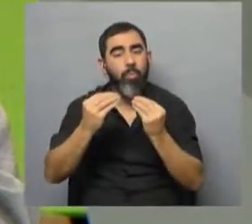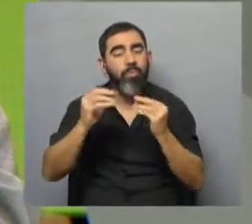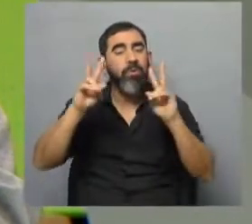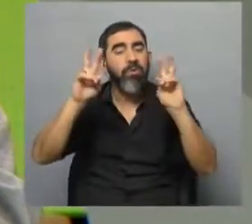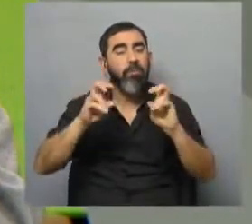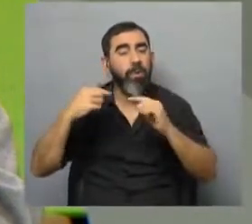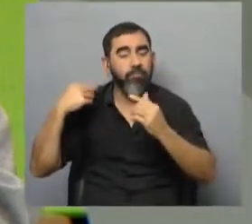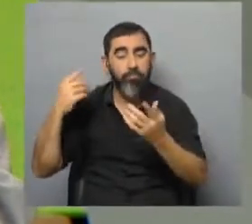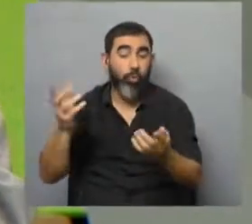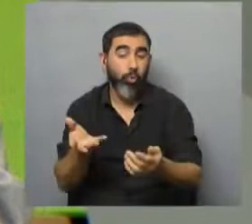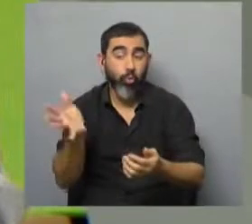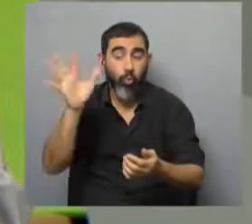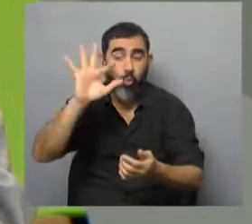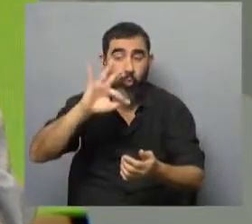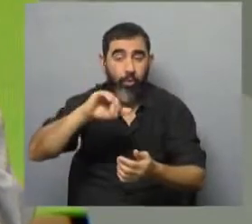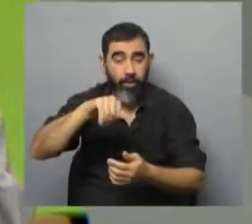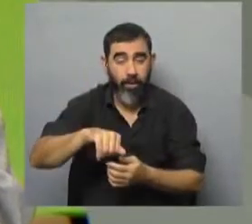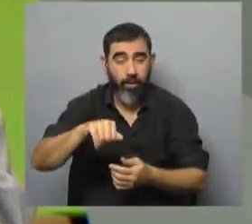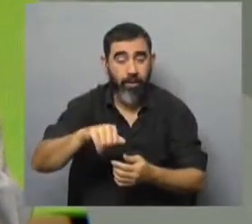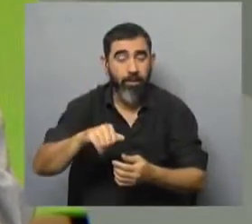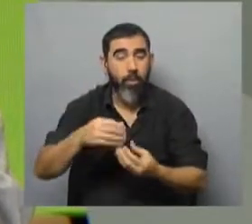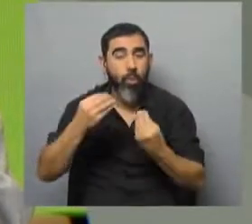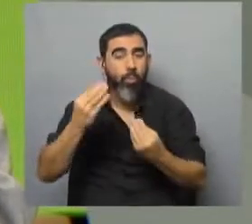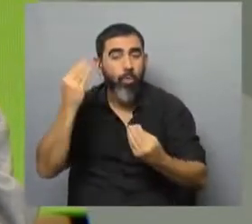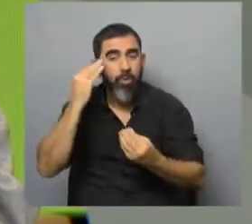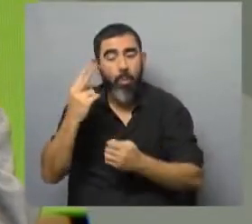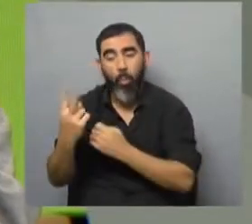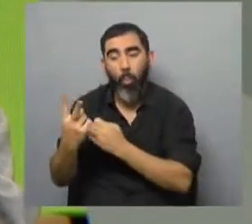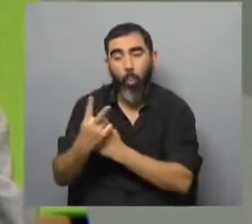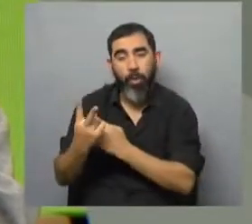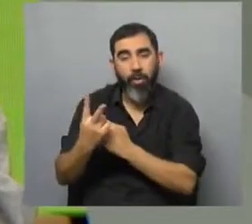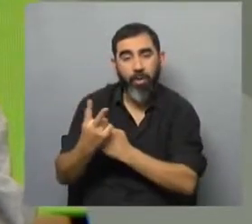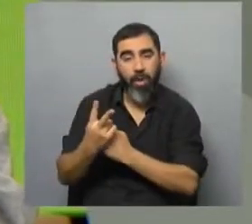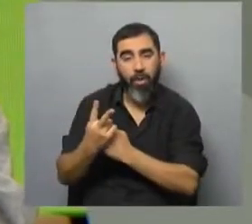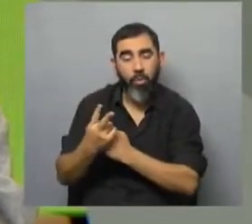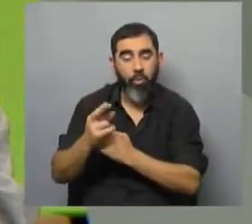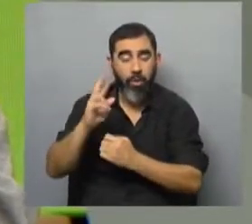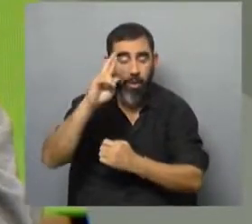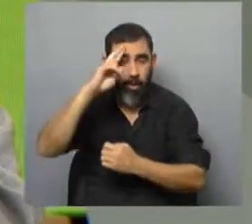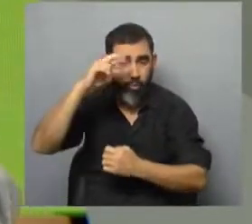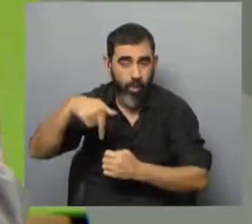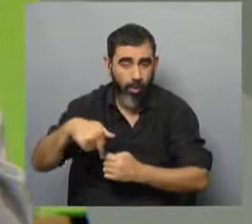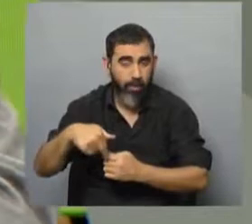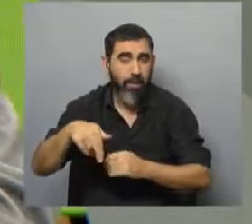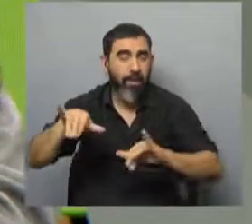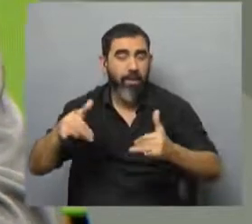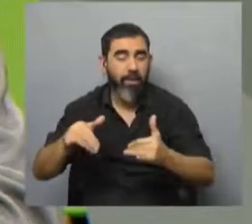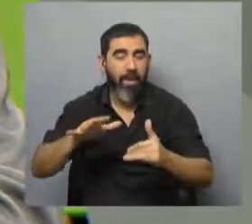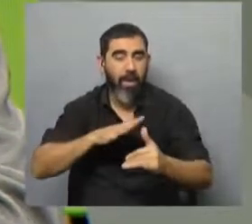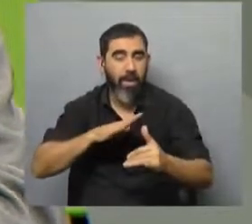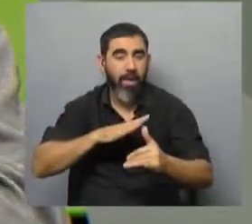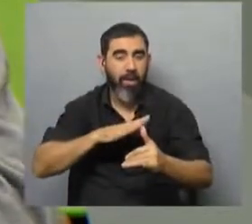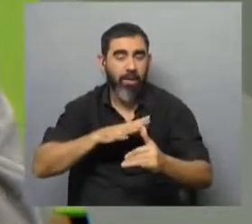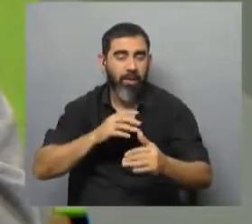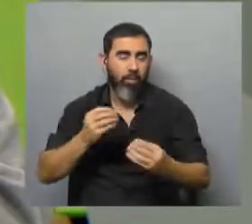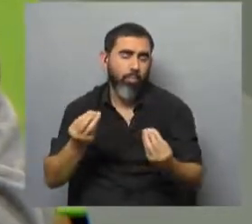lo cotidiano y establecemos con claridad qué es lo que son cuidados lógicos, razonables y qué es lo que ya linda con el